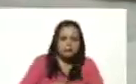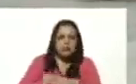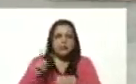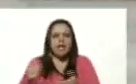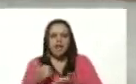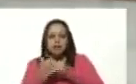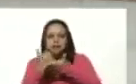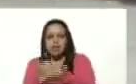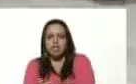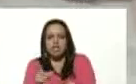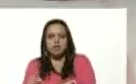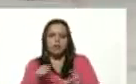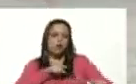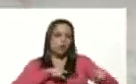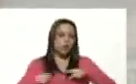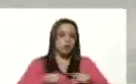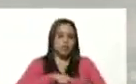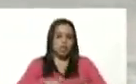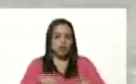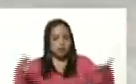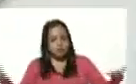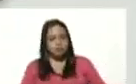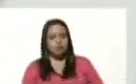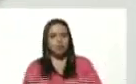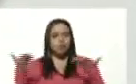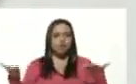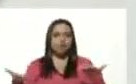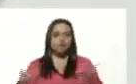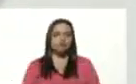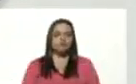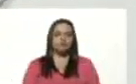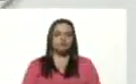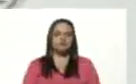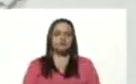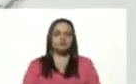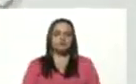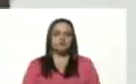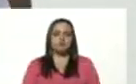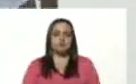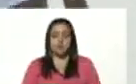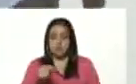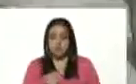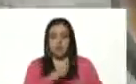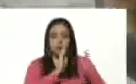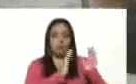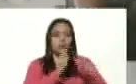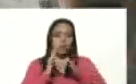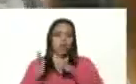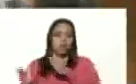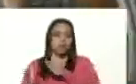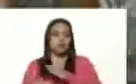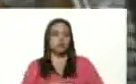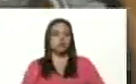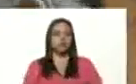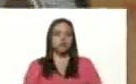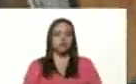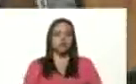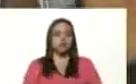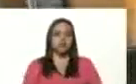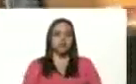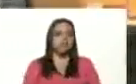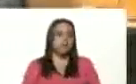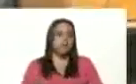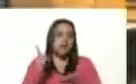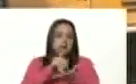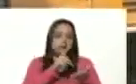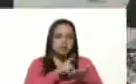ayudantes y la coordinadora, desde el impulso y reimpulso también de esa organización de diagnóstico participativo